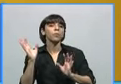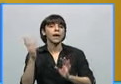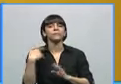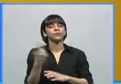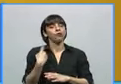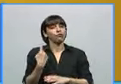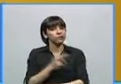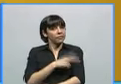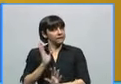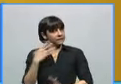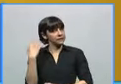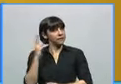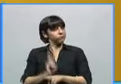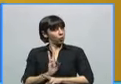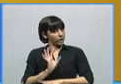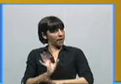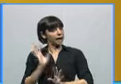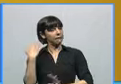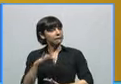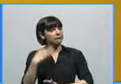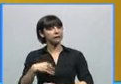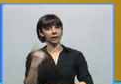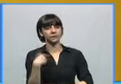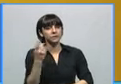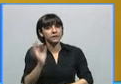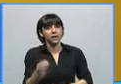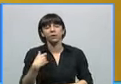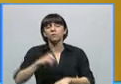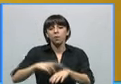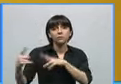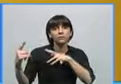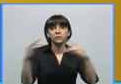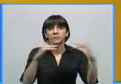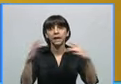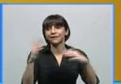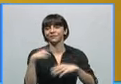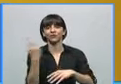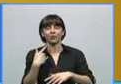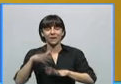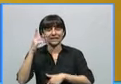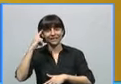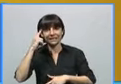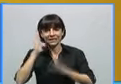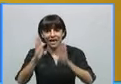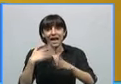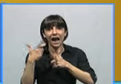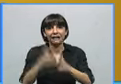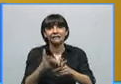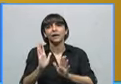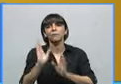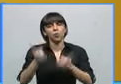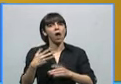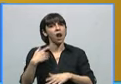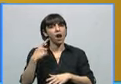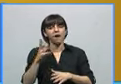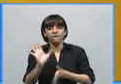eh marcar en zona eh no entrar en la borá del partido de de ir para adelante por ser una final sino jugarla inteligente y creo que que